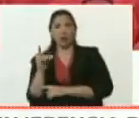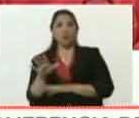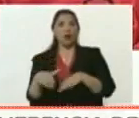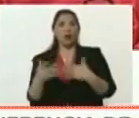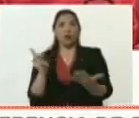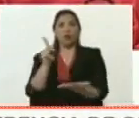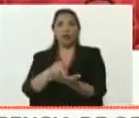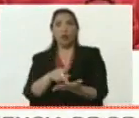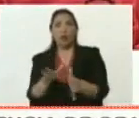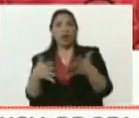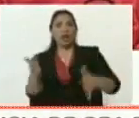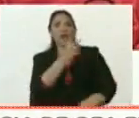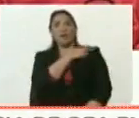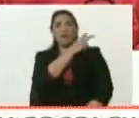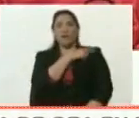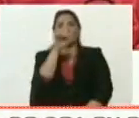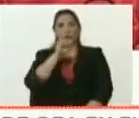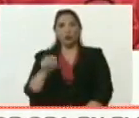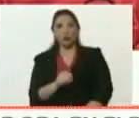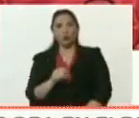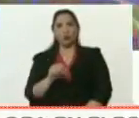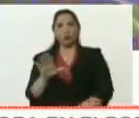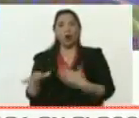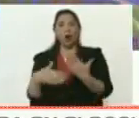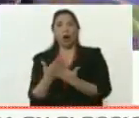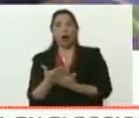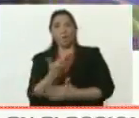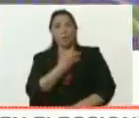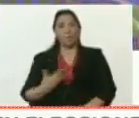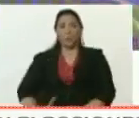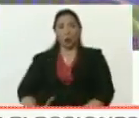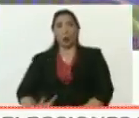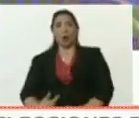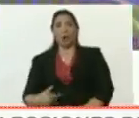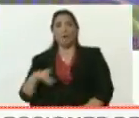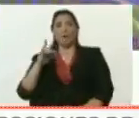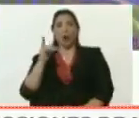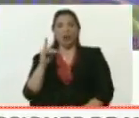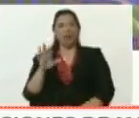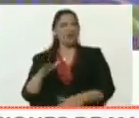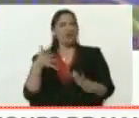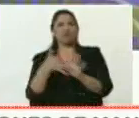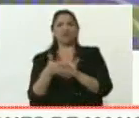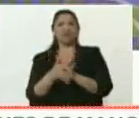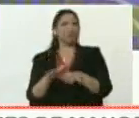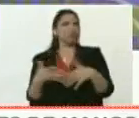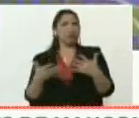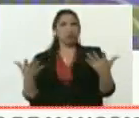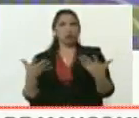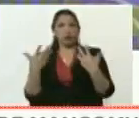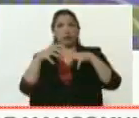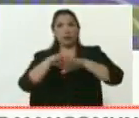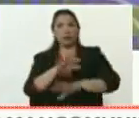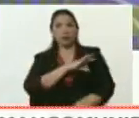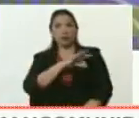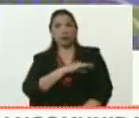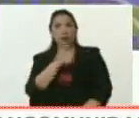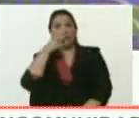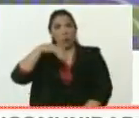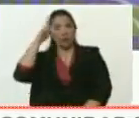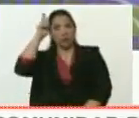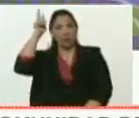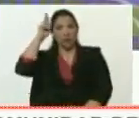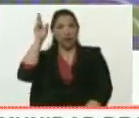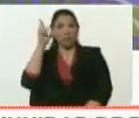gran jefe del sur a Bolivia? ¿Qué era de la inclusión social de los pueblos originarios en